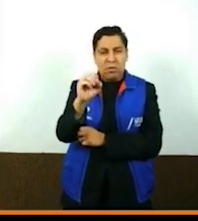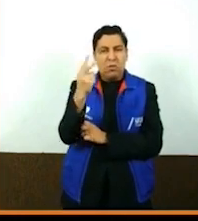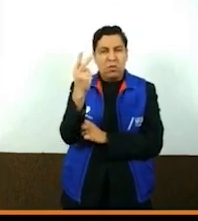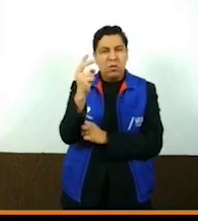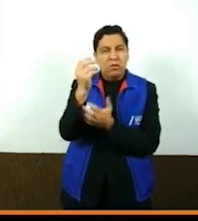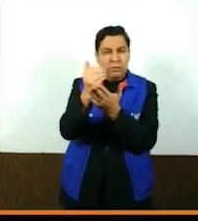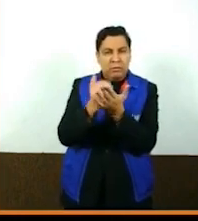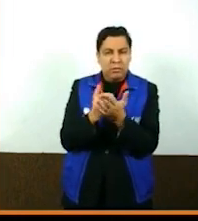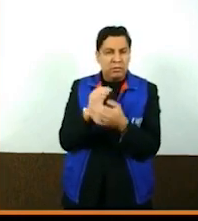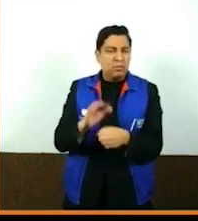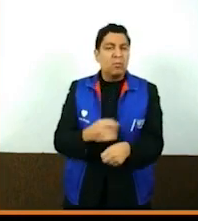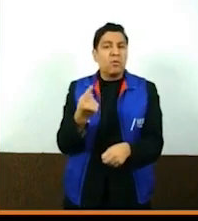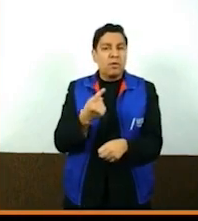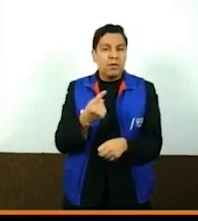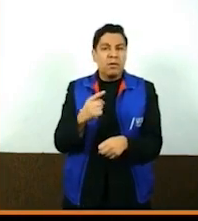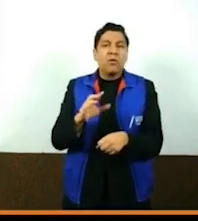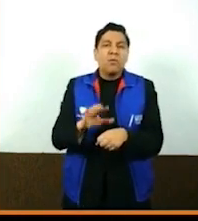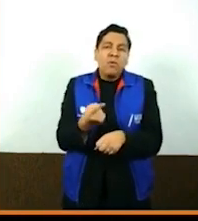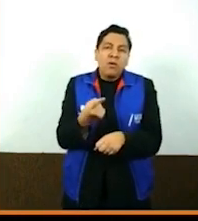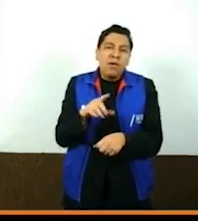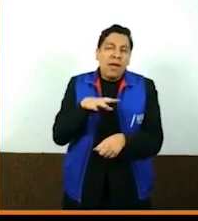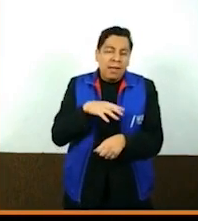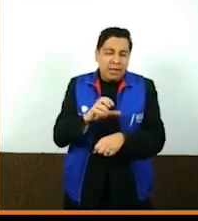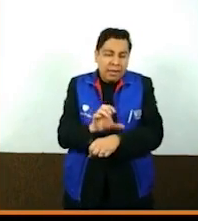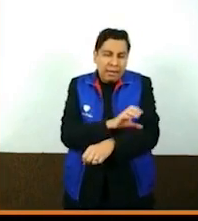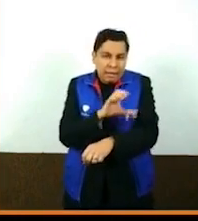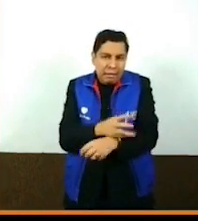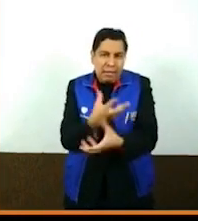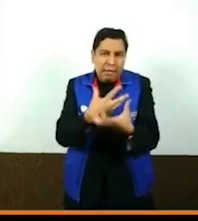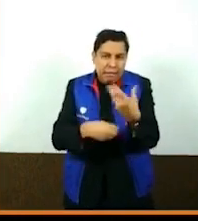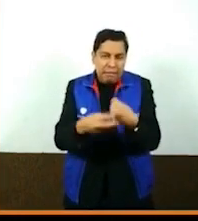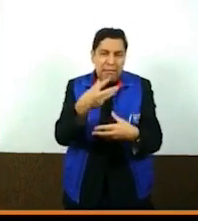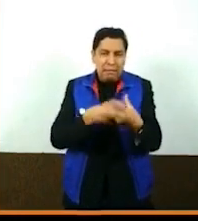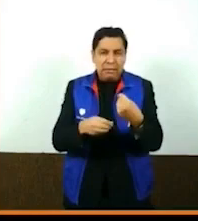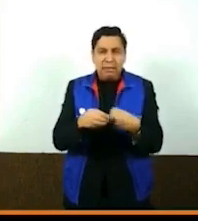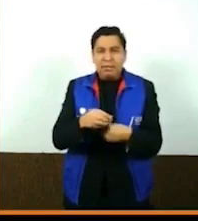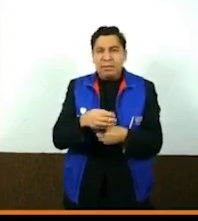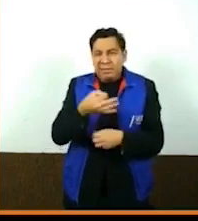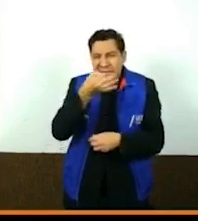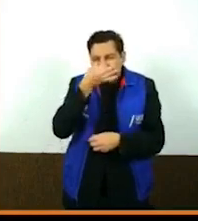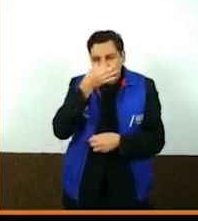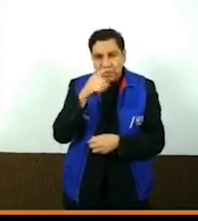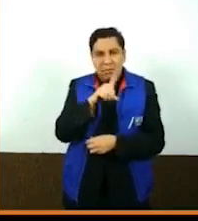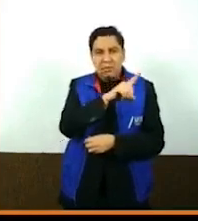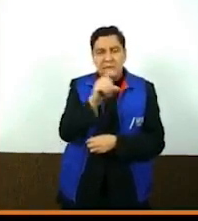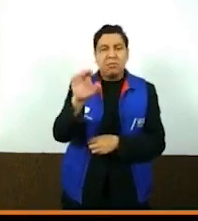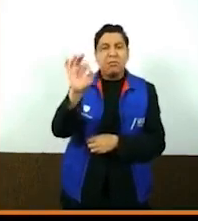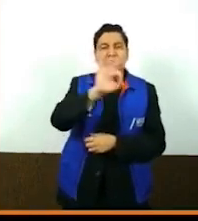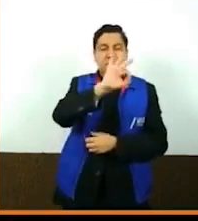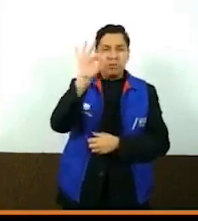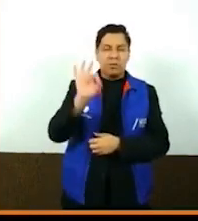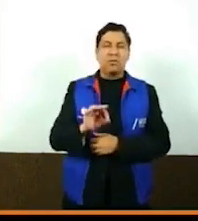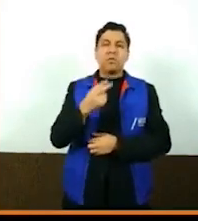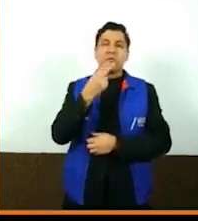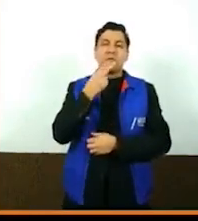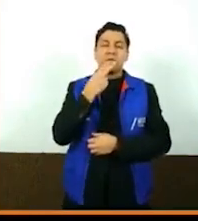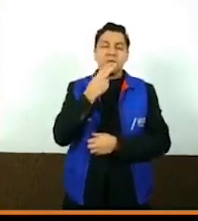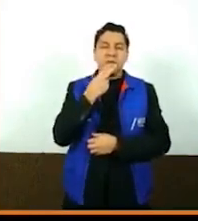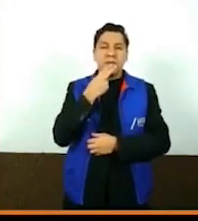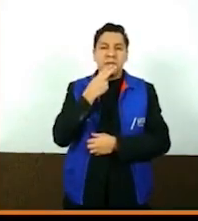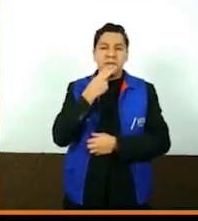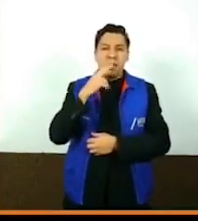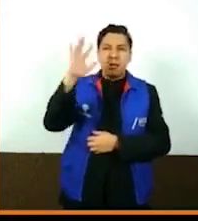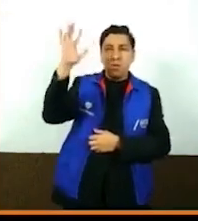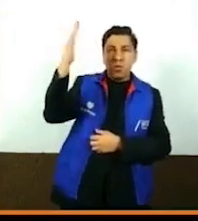estamos trabajando con energía renovable, casi estamos por llegar al 100% en el uso de